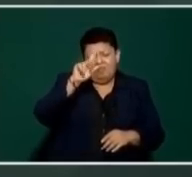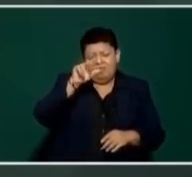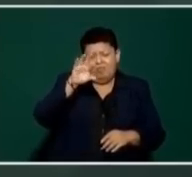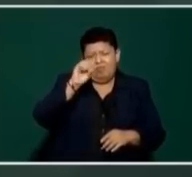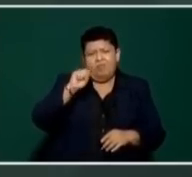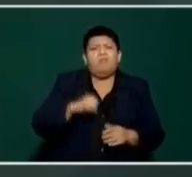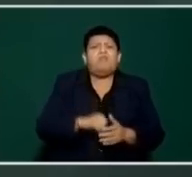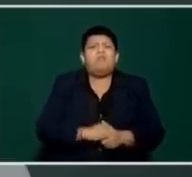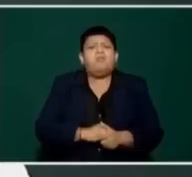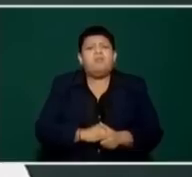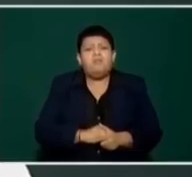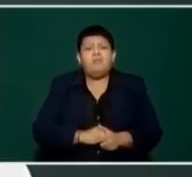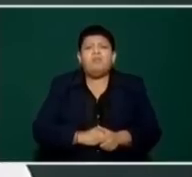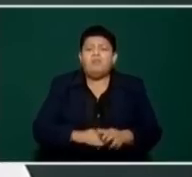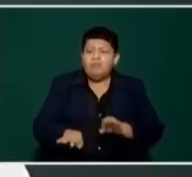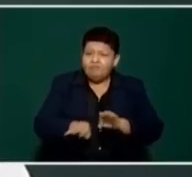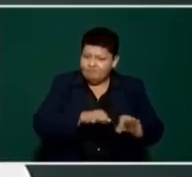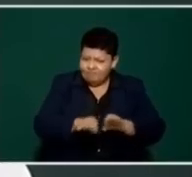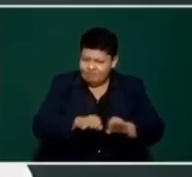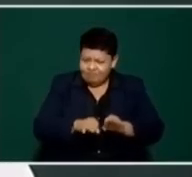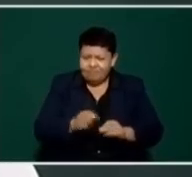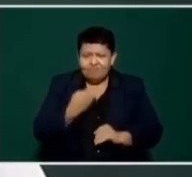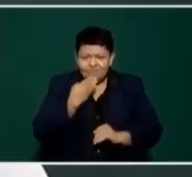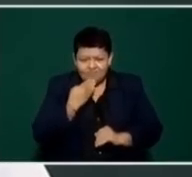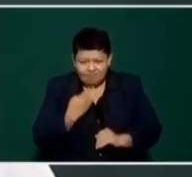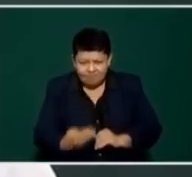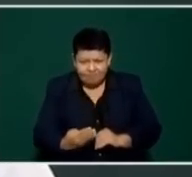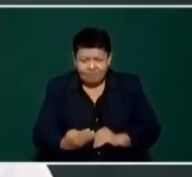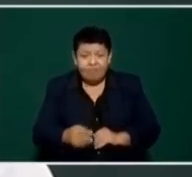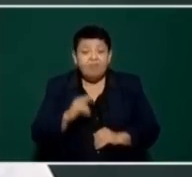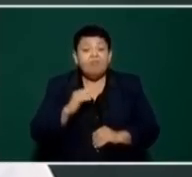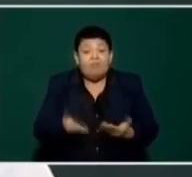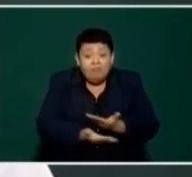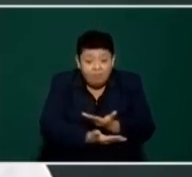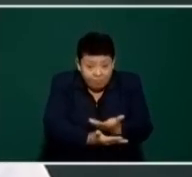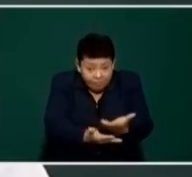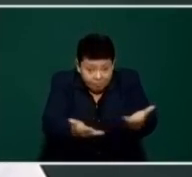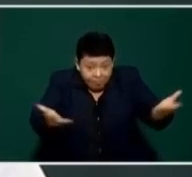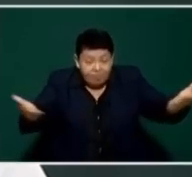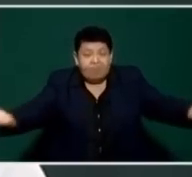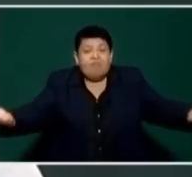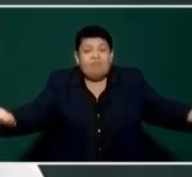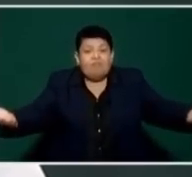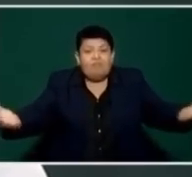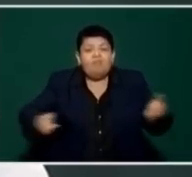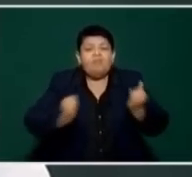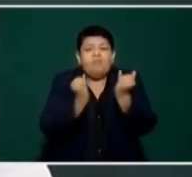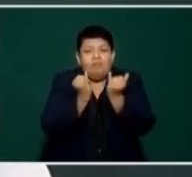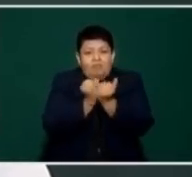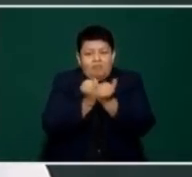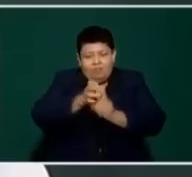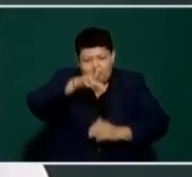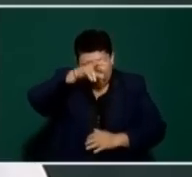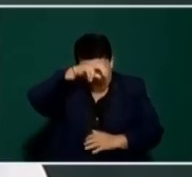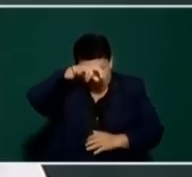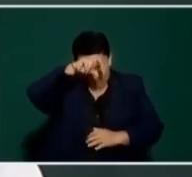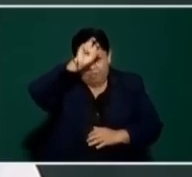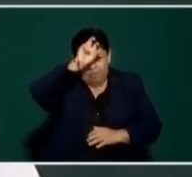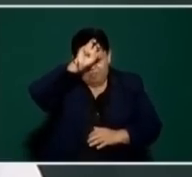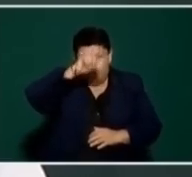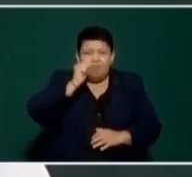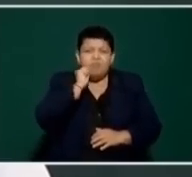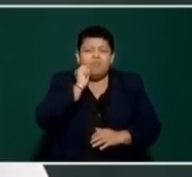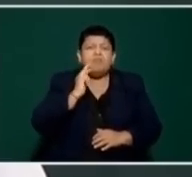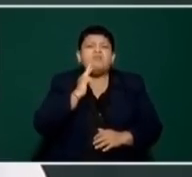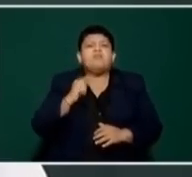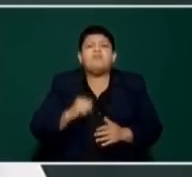de forma mucho más eficiente, que nos permita mostrar y demostrar, que también, como el almirante lo comentó,